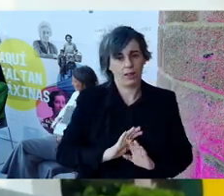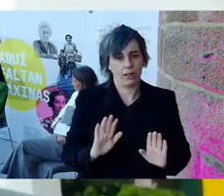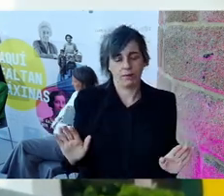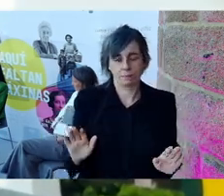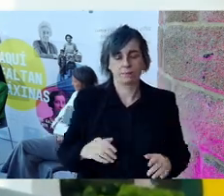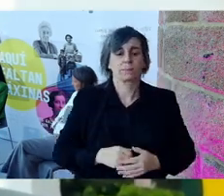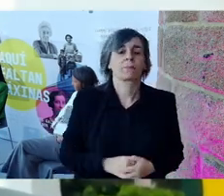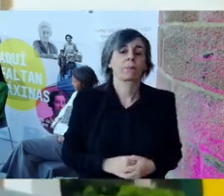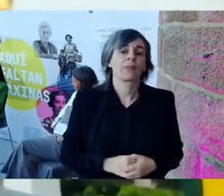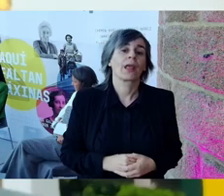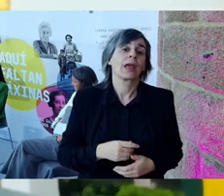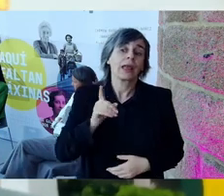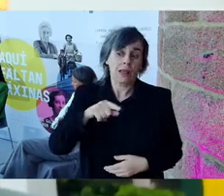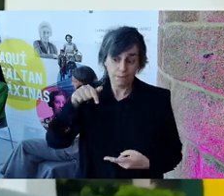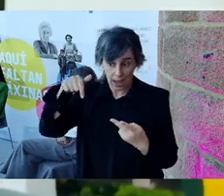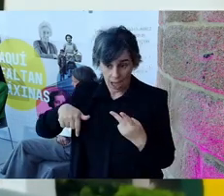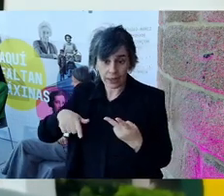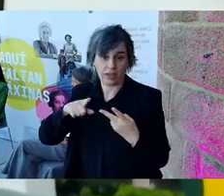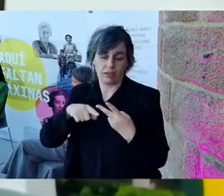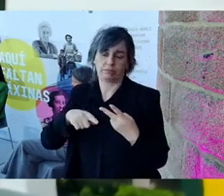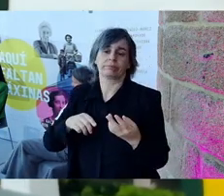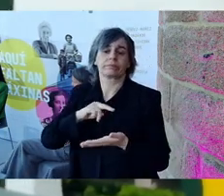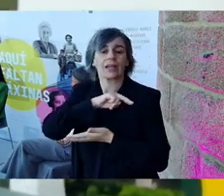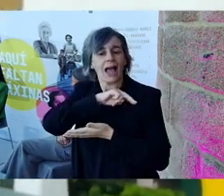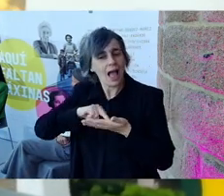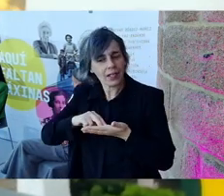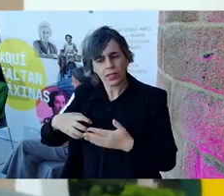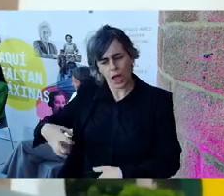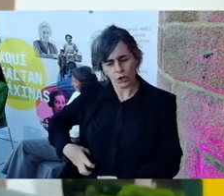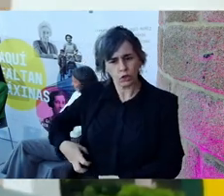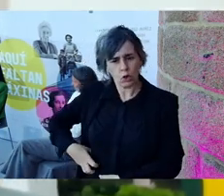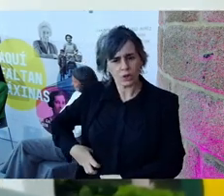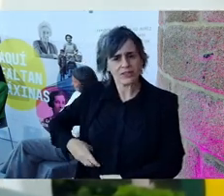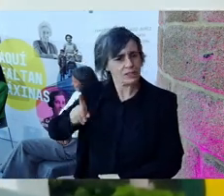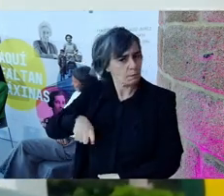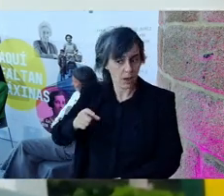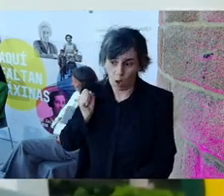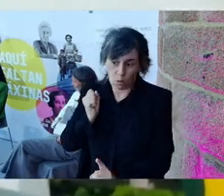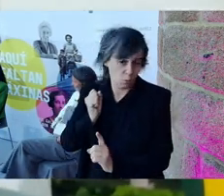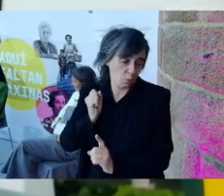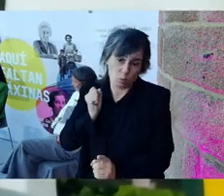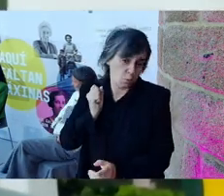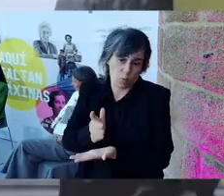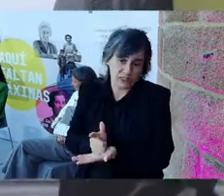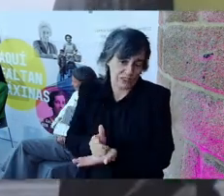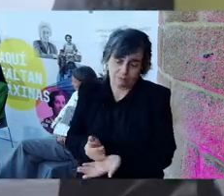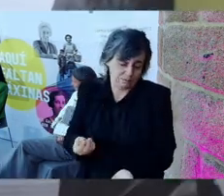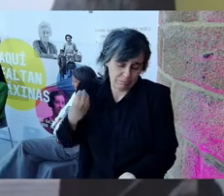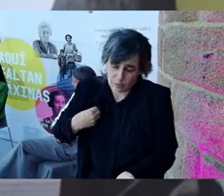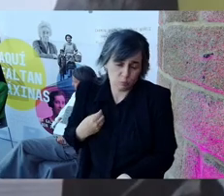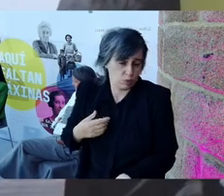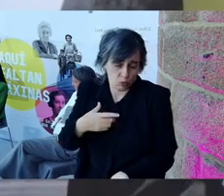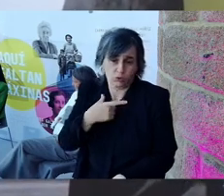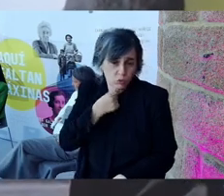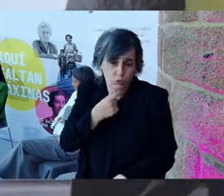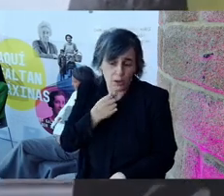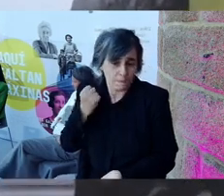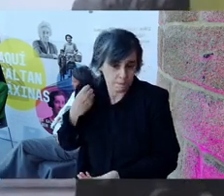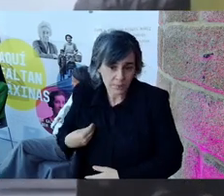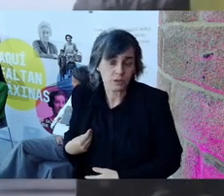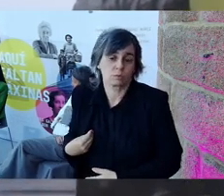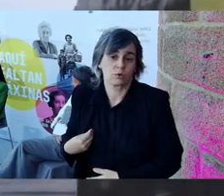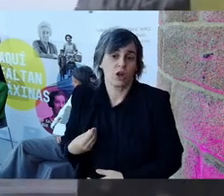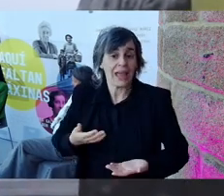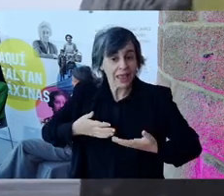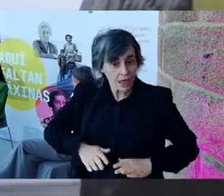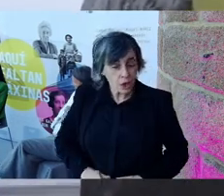reino independiente. Y por otro lado, aquí a nobleza galega, que un poco también ha apostado por lo mismo, ¿no? Y que querían